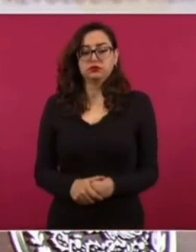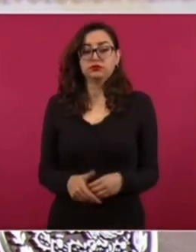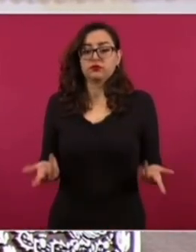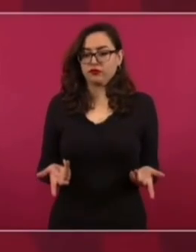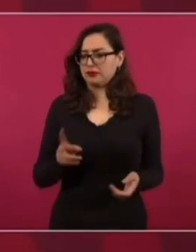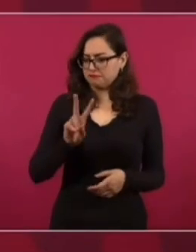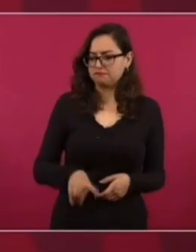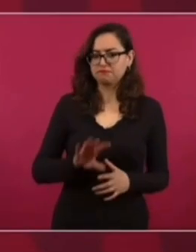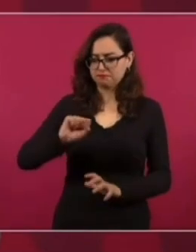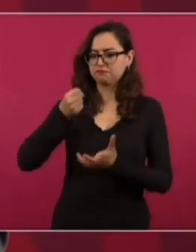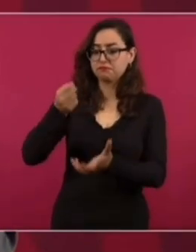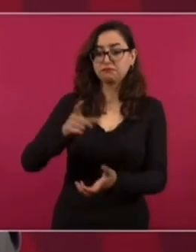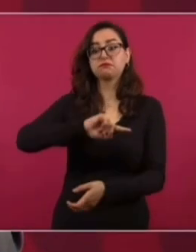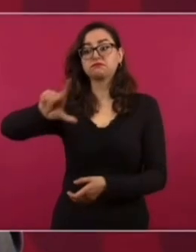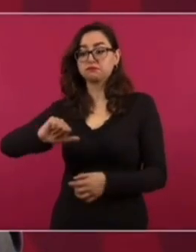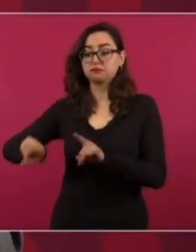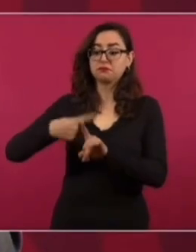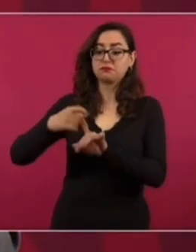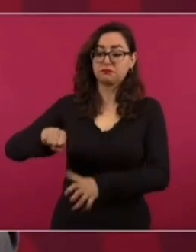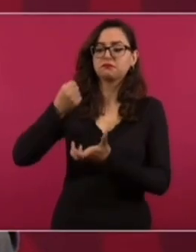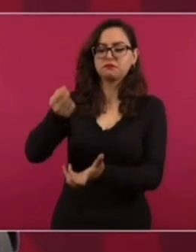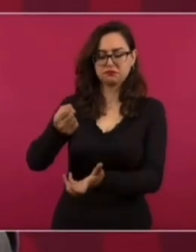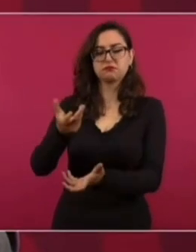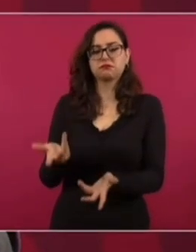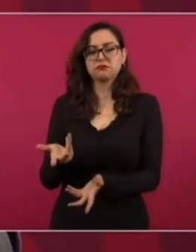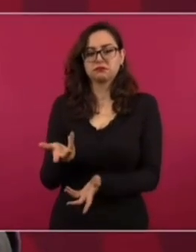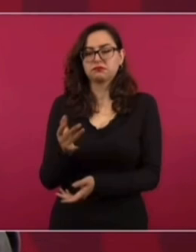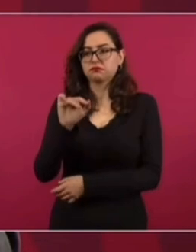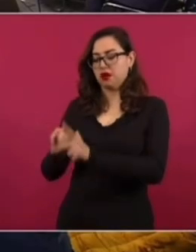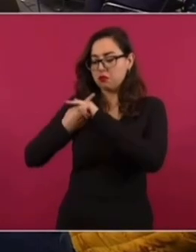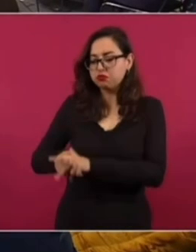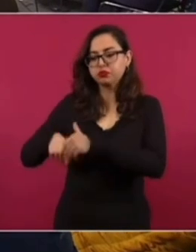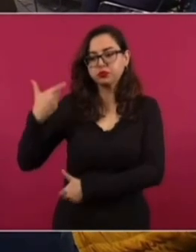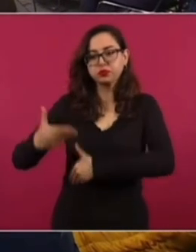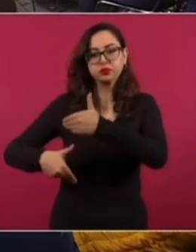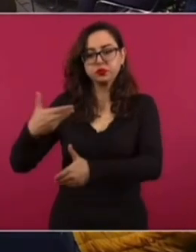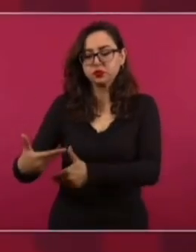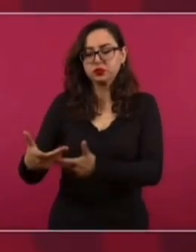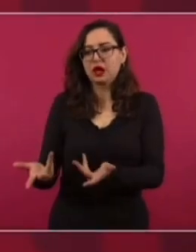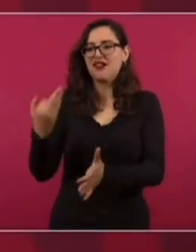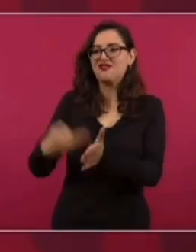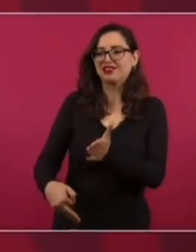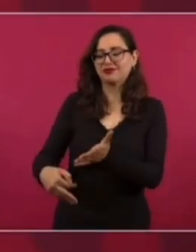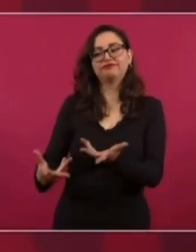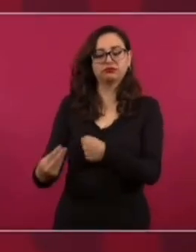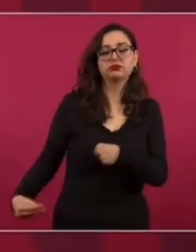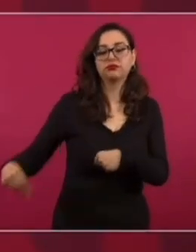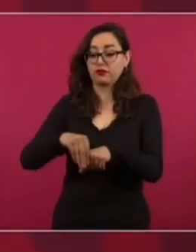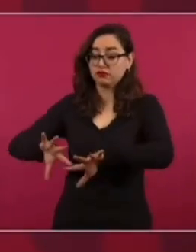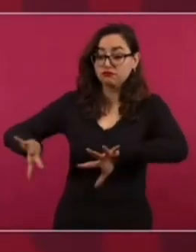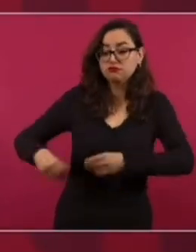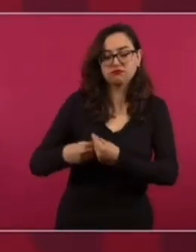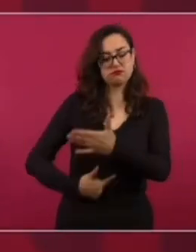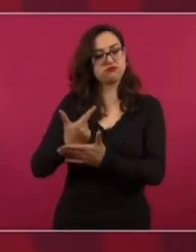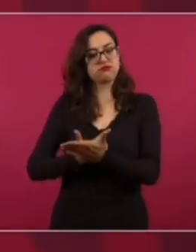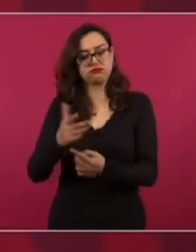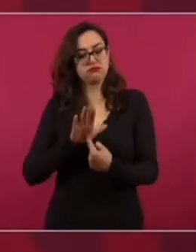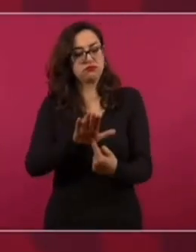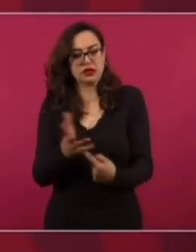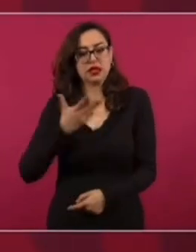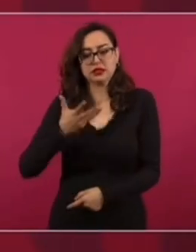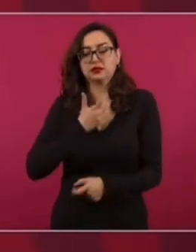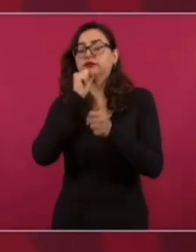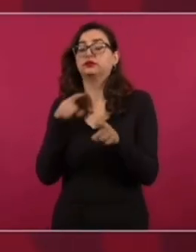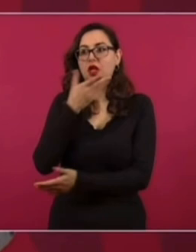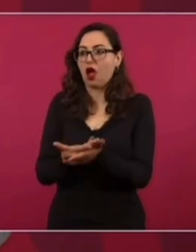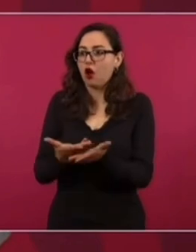presupuesto adicional que implica construir otros equipos y también todo el costo de integración y ya lo que va a implicar la operación